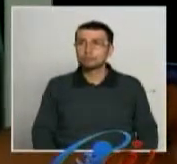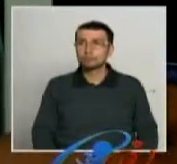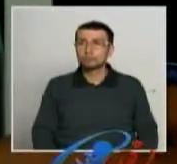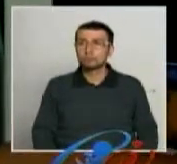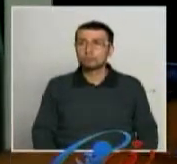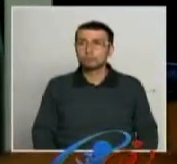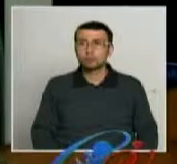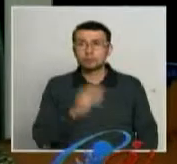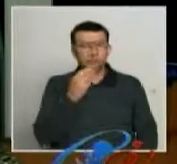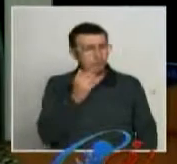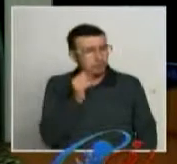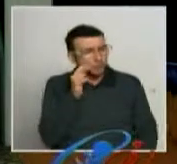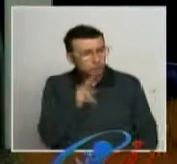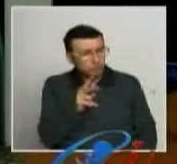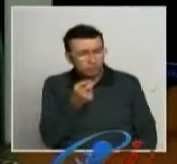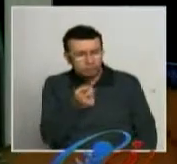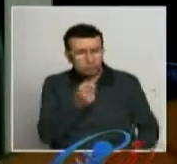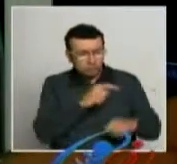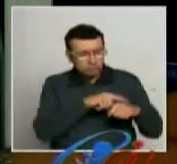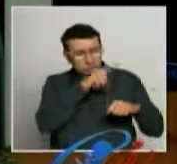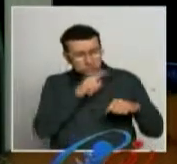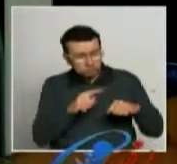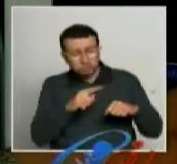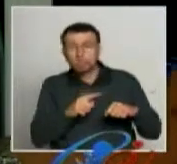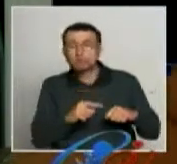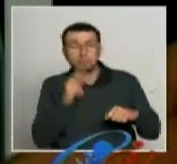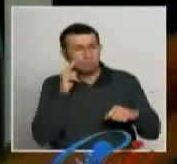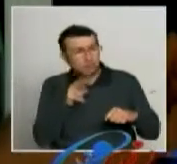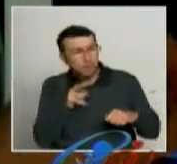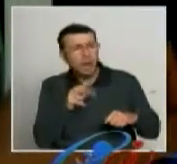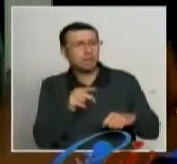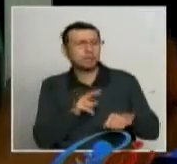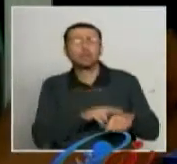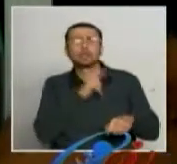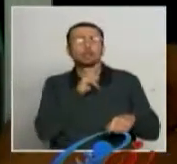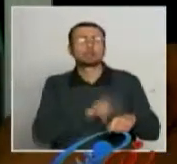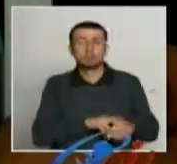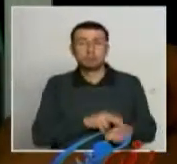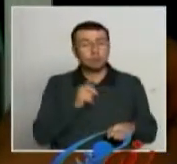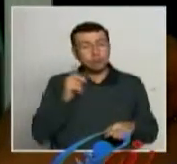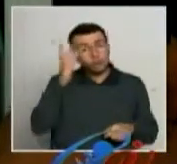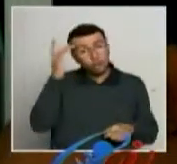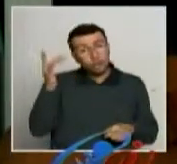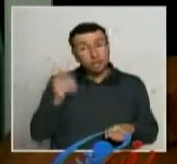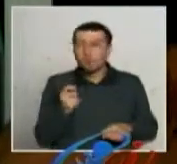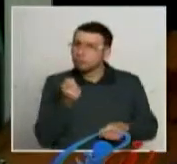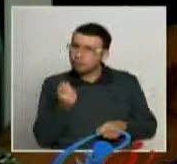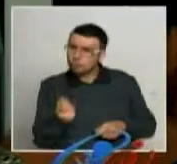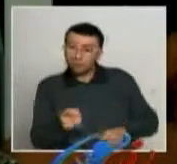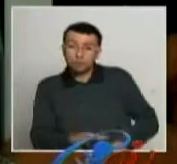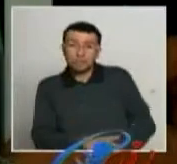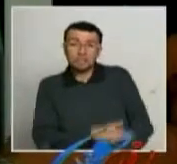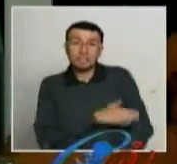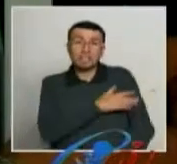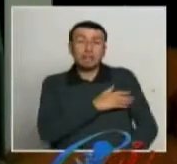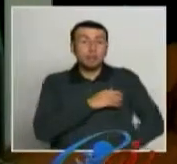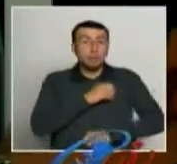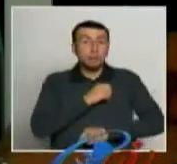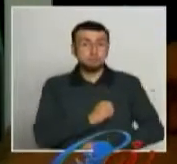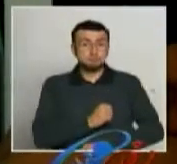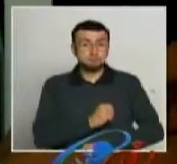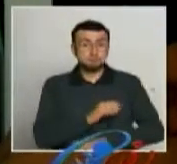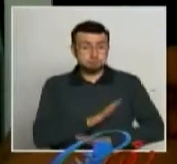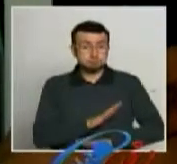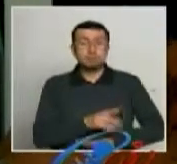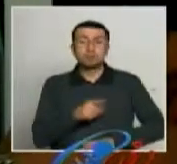Entonces acá vemos una onda pequeña. Es una onda que se puede considerar normal porque algo de sangre se devuelve mientras se cierran las válvulas que